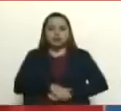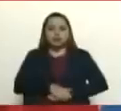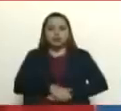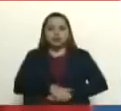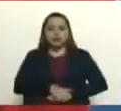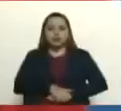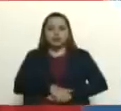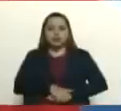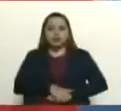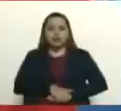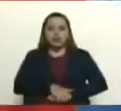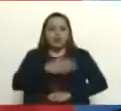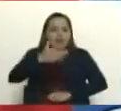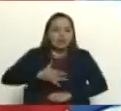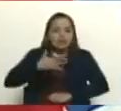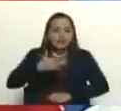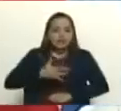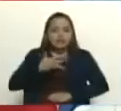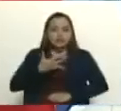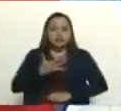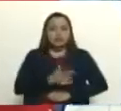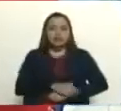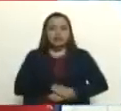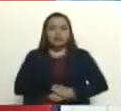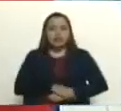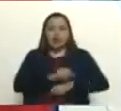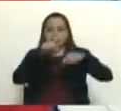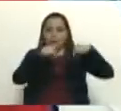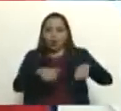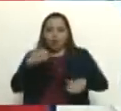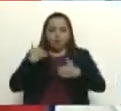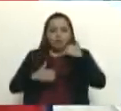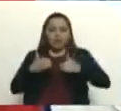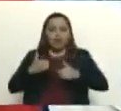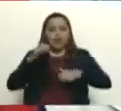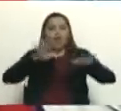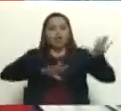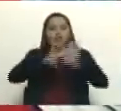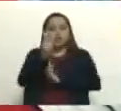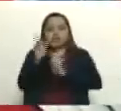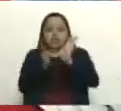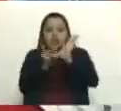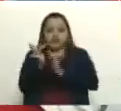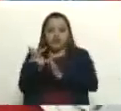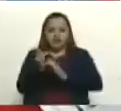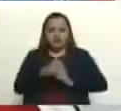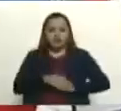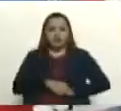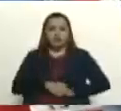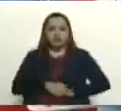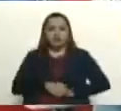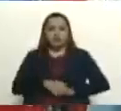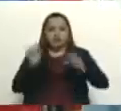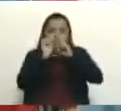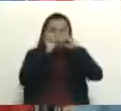Es el sentir hoy, miércoles 12 de abril, cuando